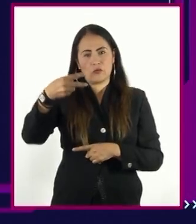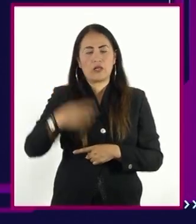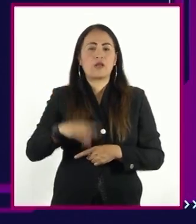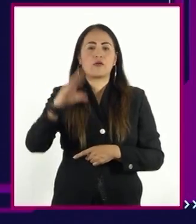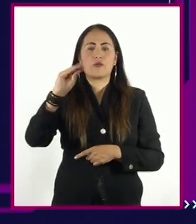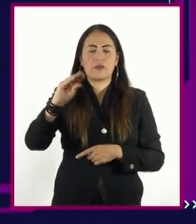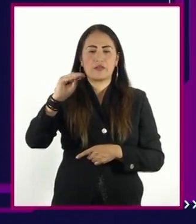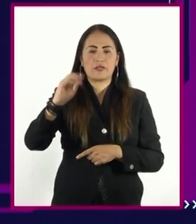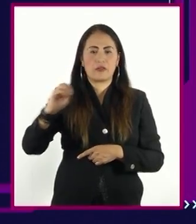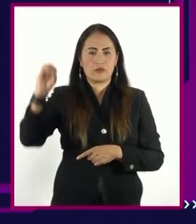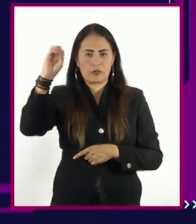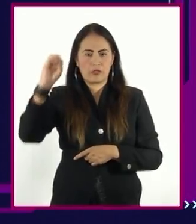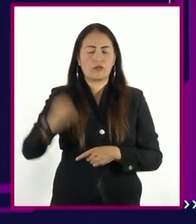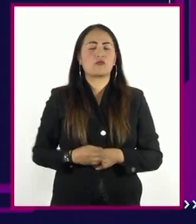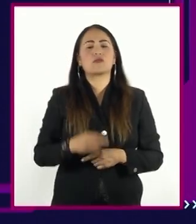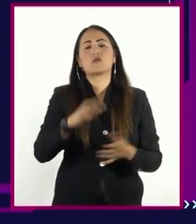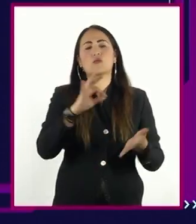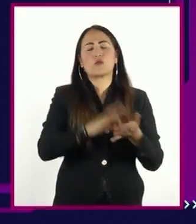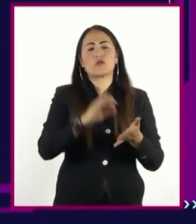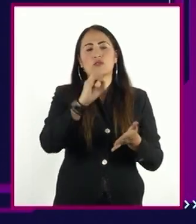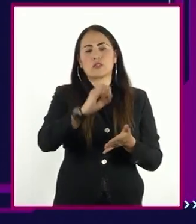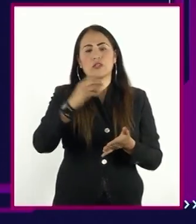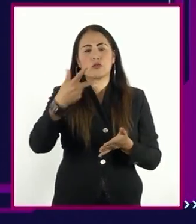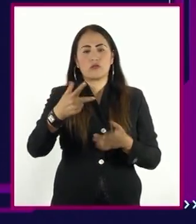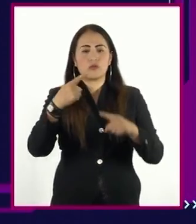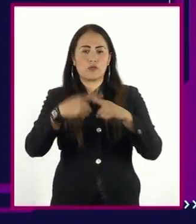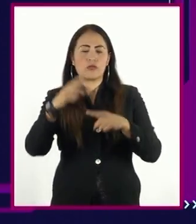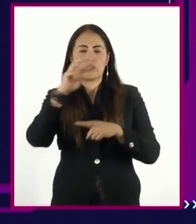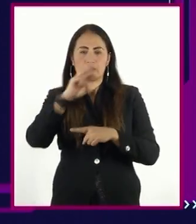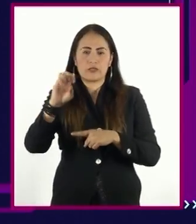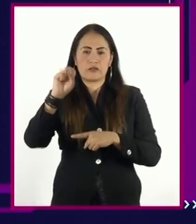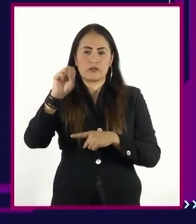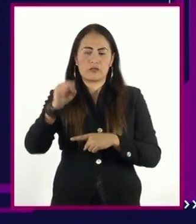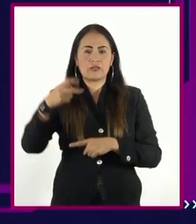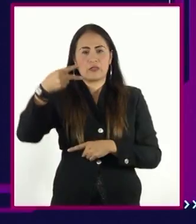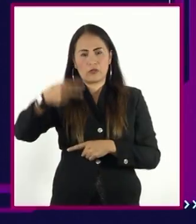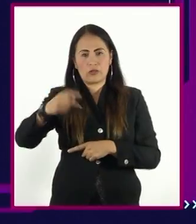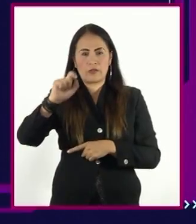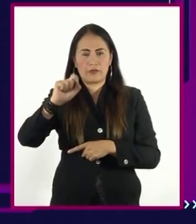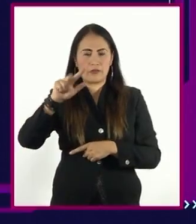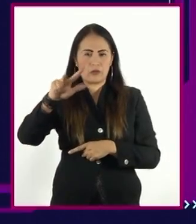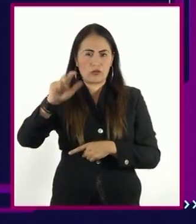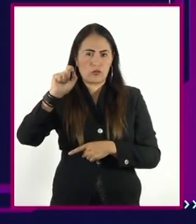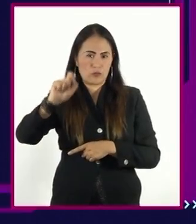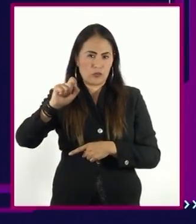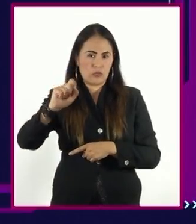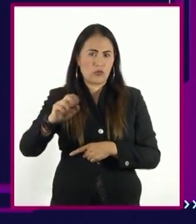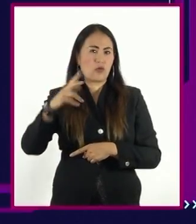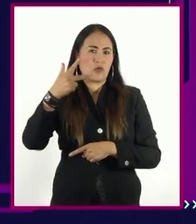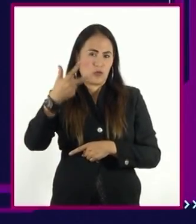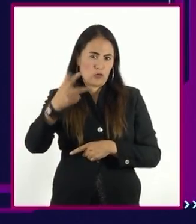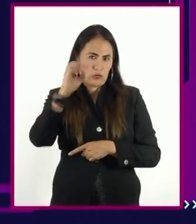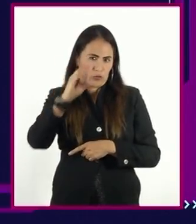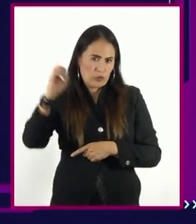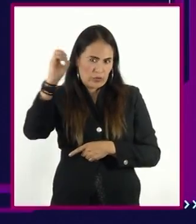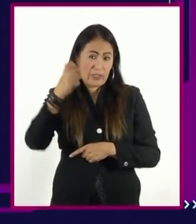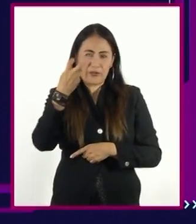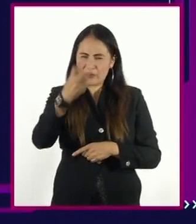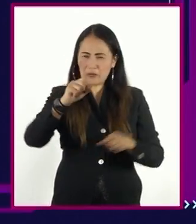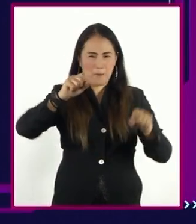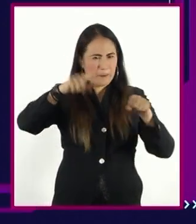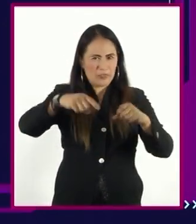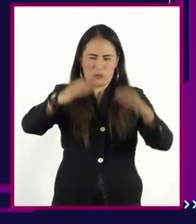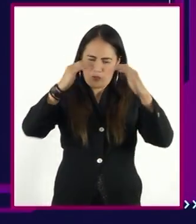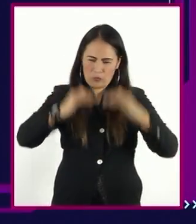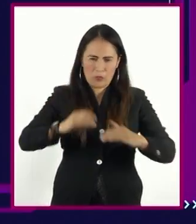a 90 grados. 8 centésimos por 360 es igual a 28.8 grados, dato que se repite